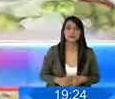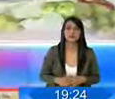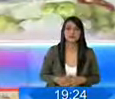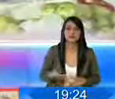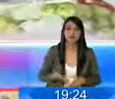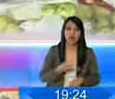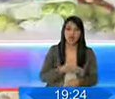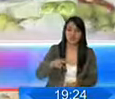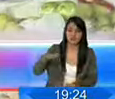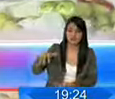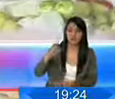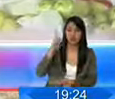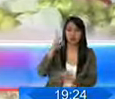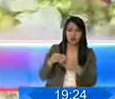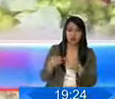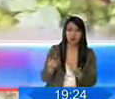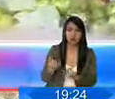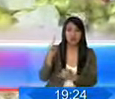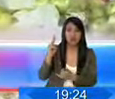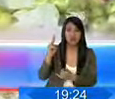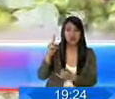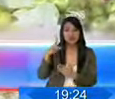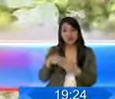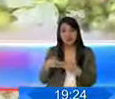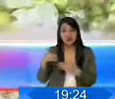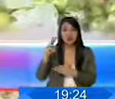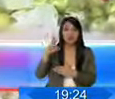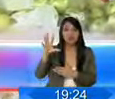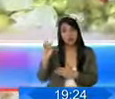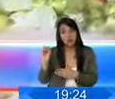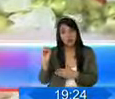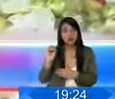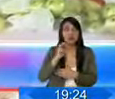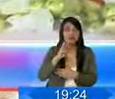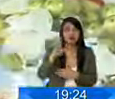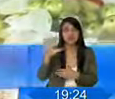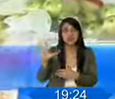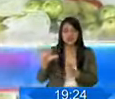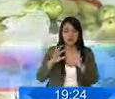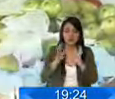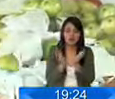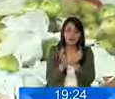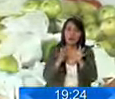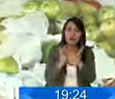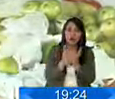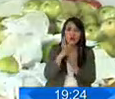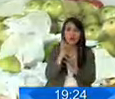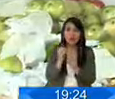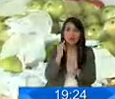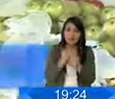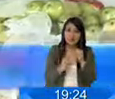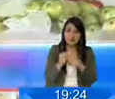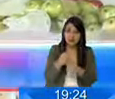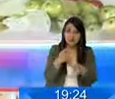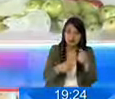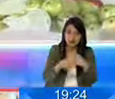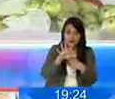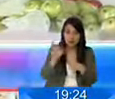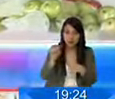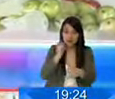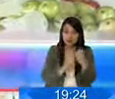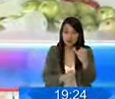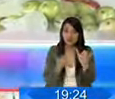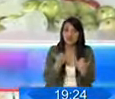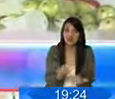traíamos a $1, ahorita está a $2, $2.50, $2.25. El melón que traíamos a 40 centavos para dar a 50